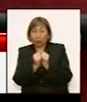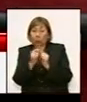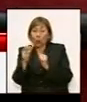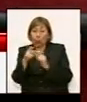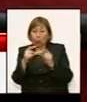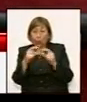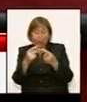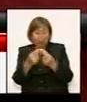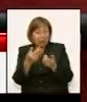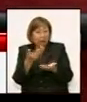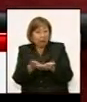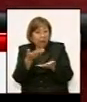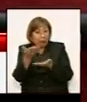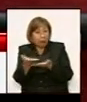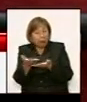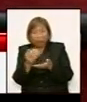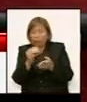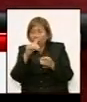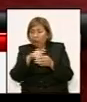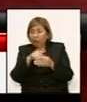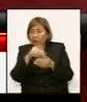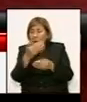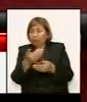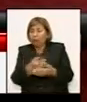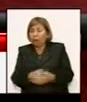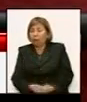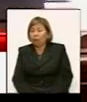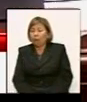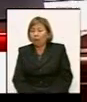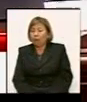nosotros proponemos someterlo a votación.